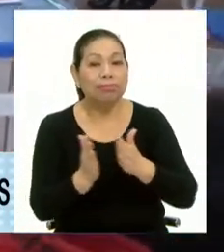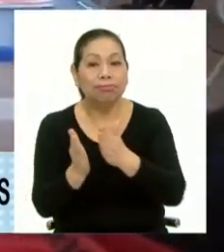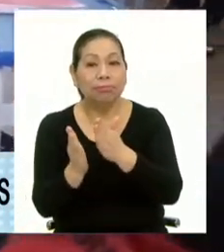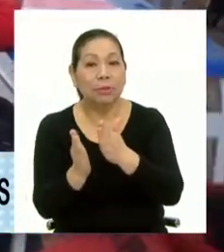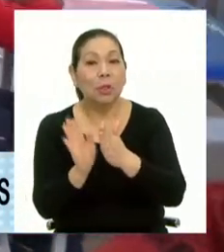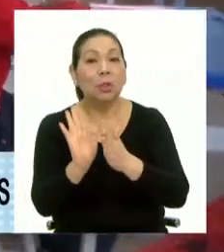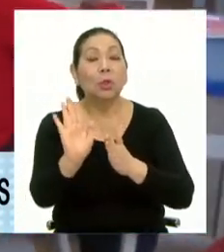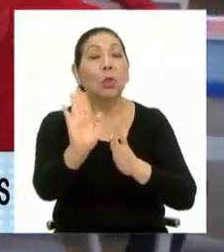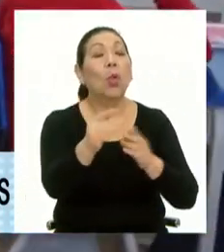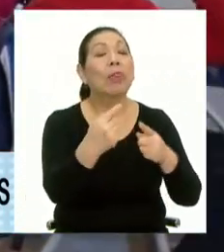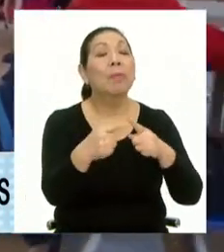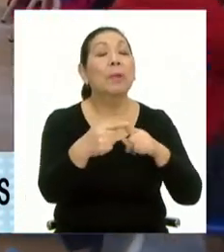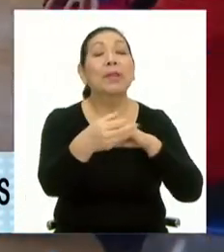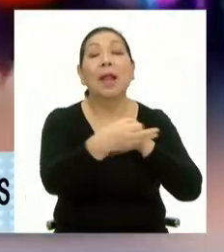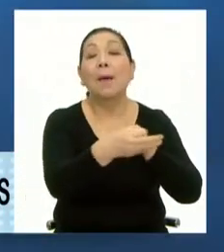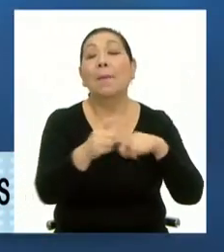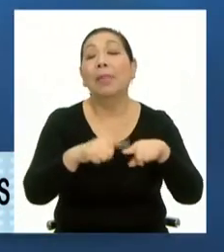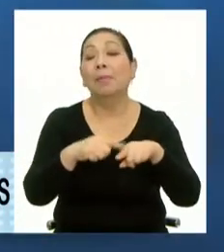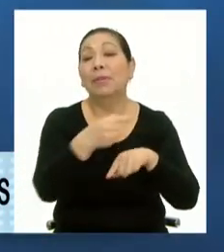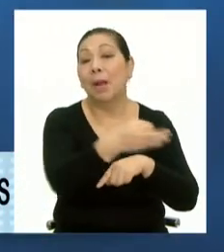a sus territorios.